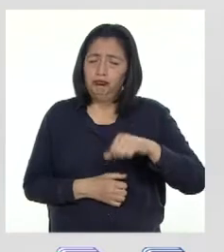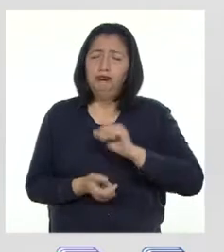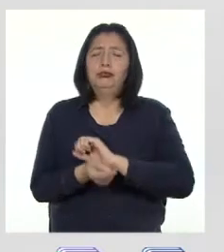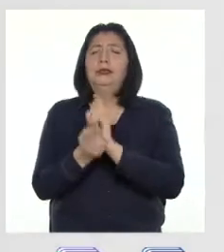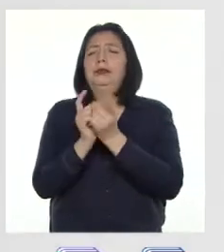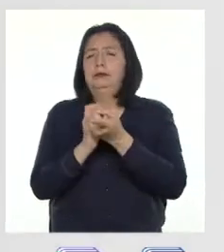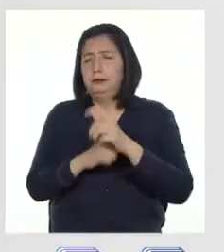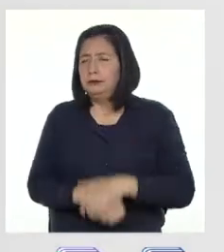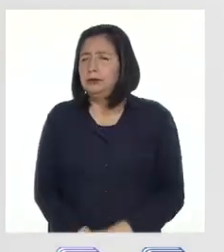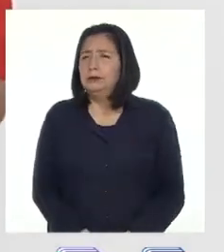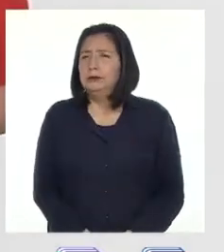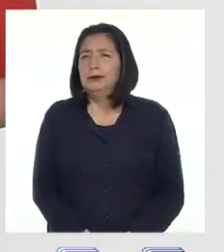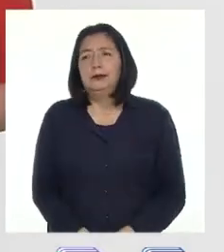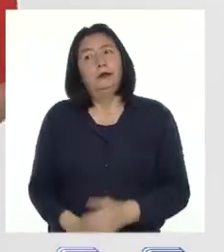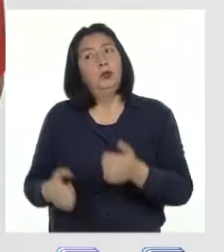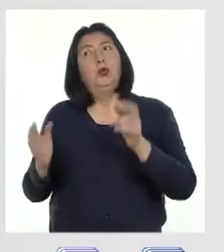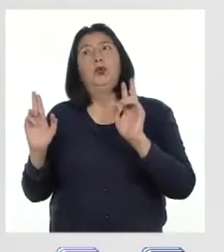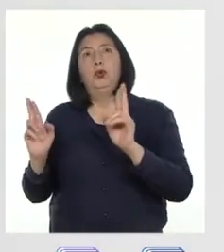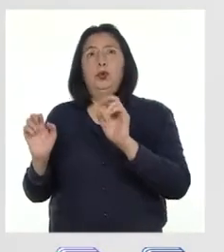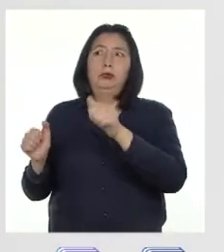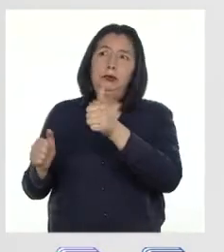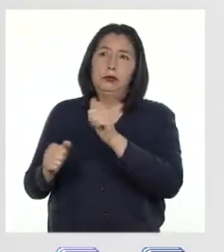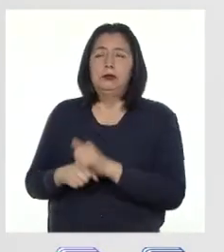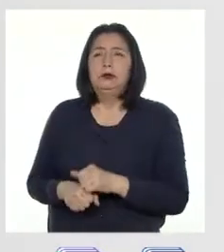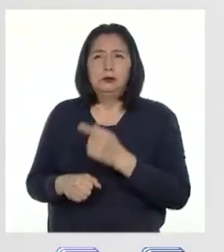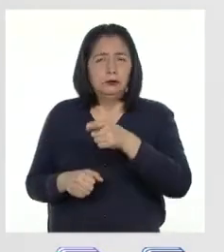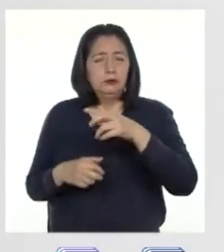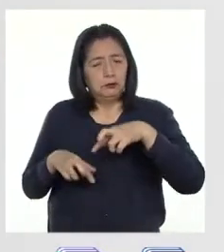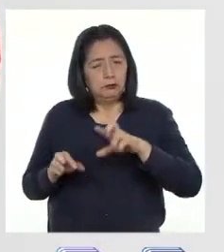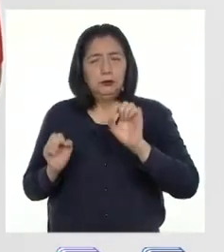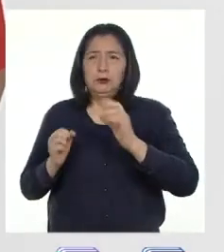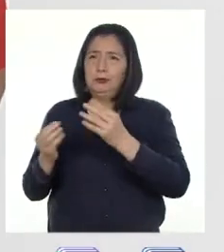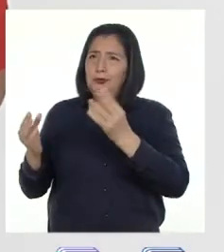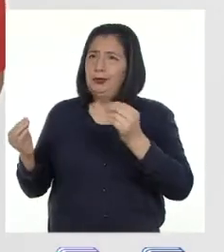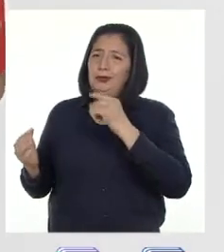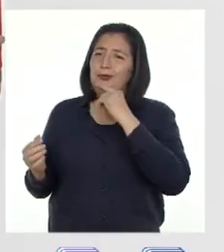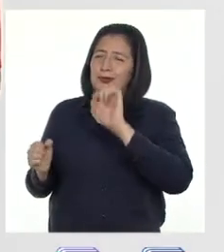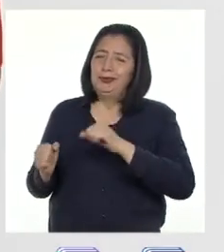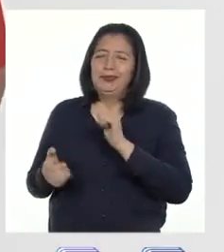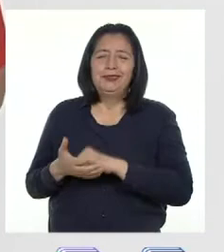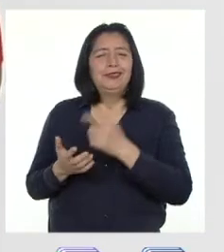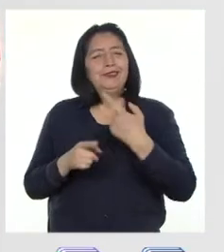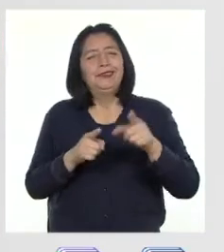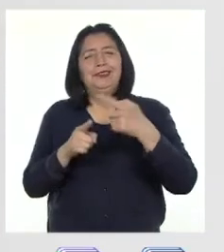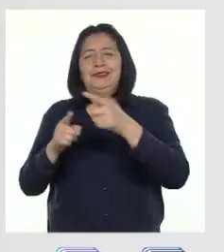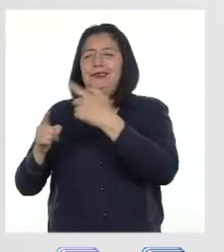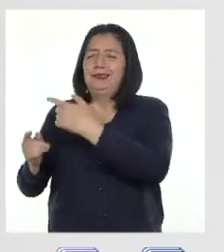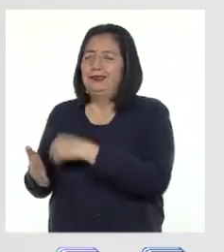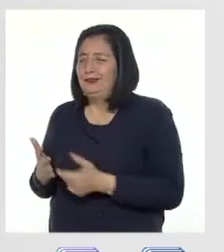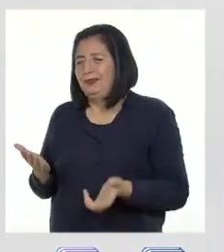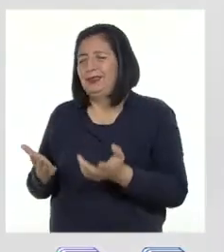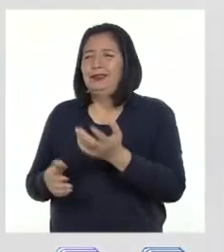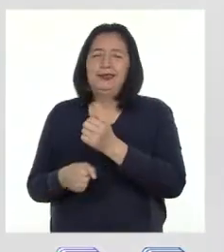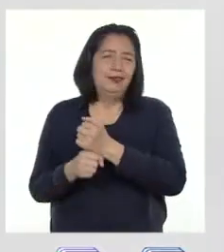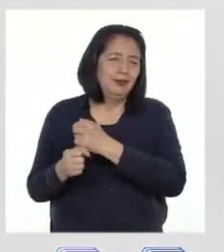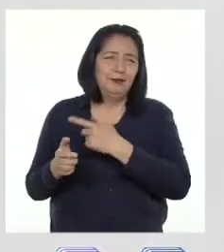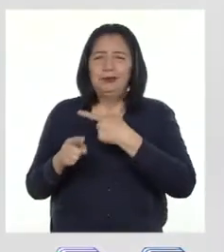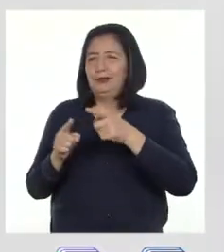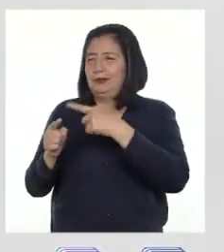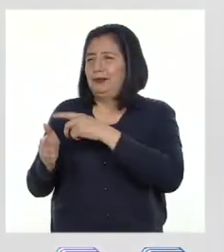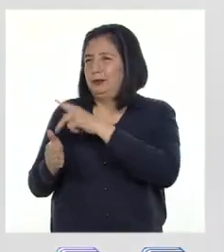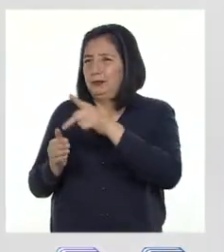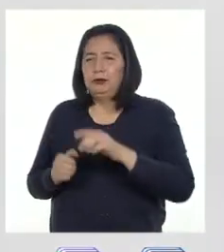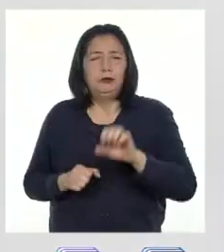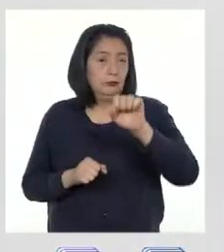está cambiando. Felizmente, porque eso es lo que permite que ahora muchas mujeres sobresalgan en diferentes campos y disciplinas.